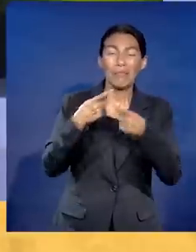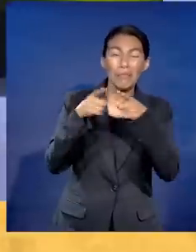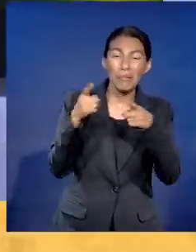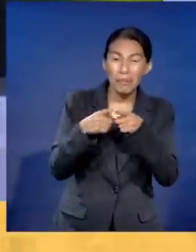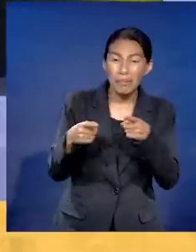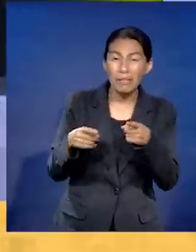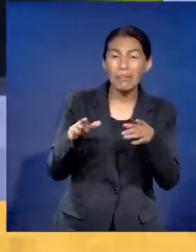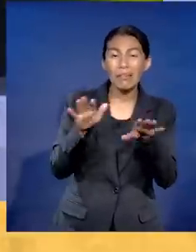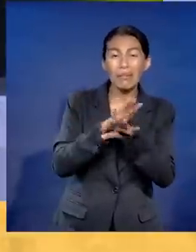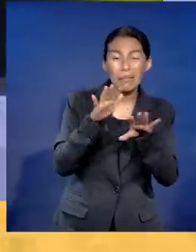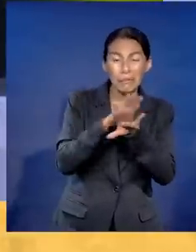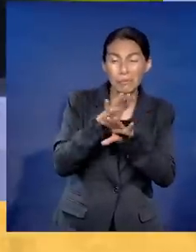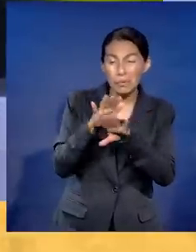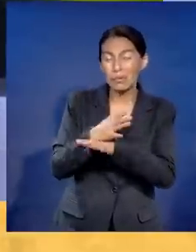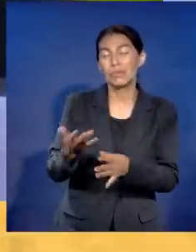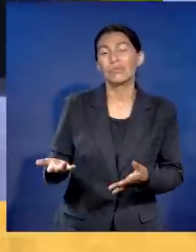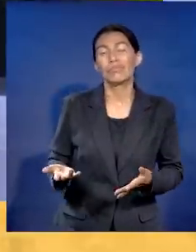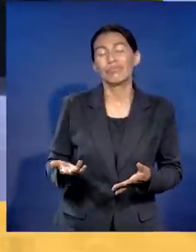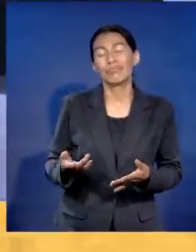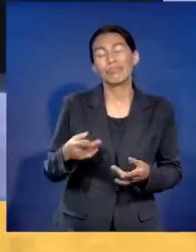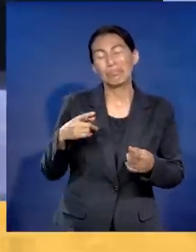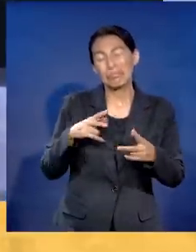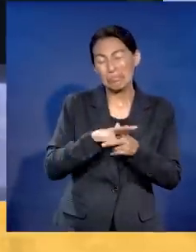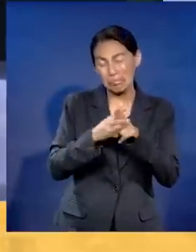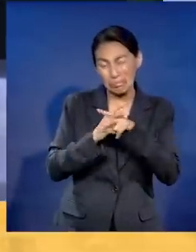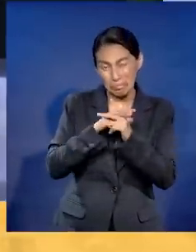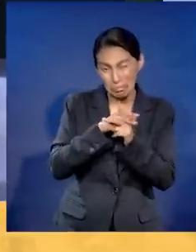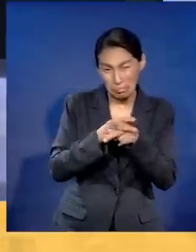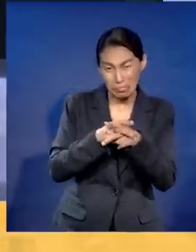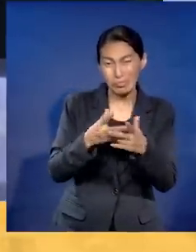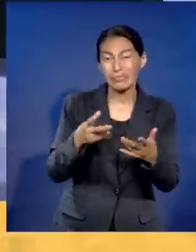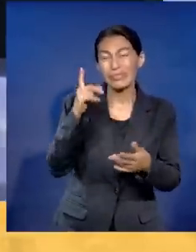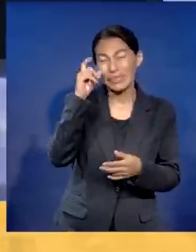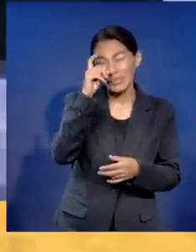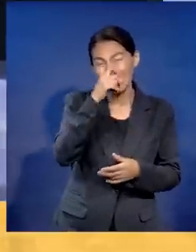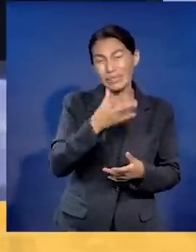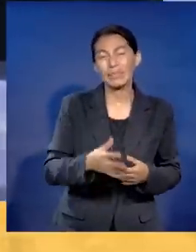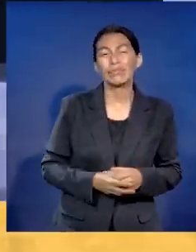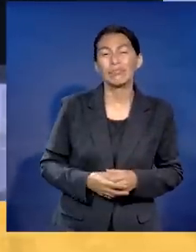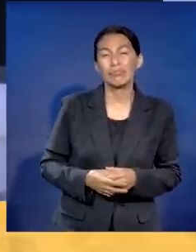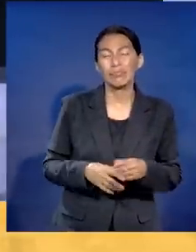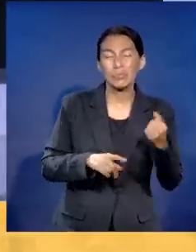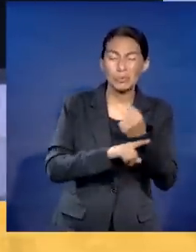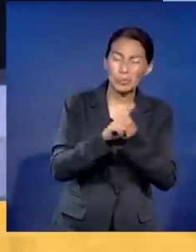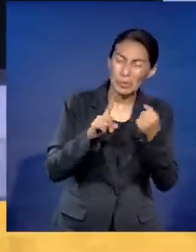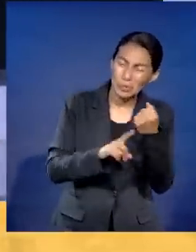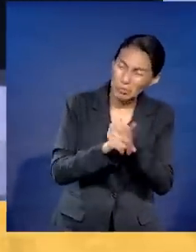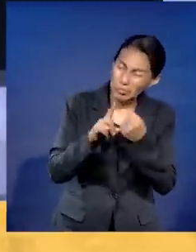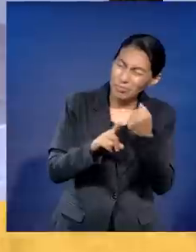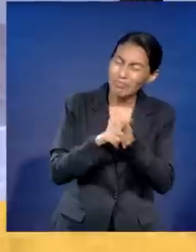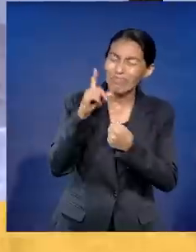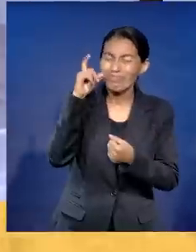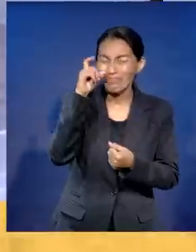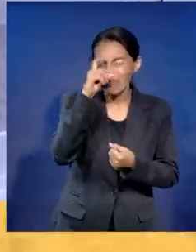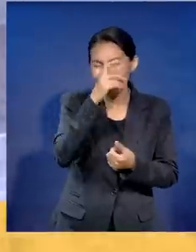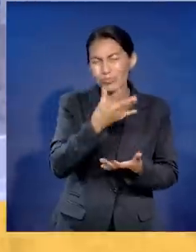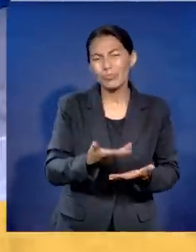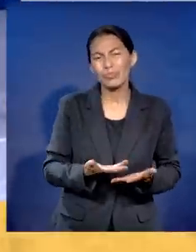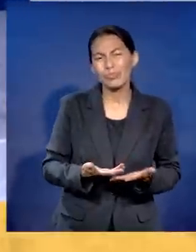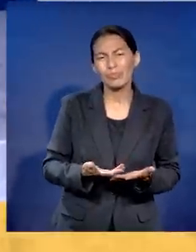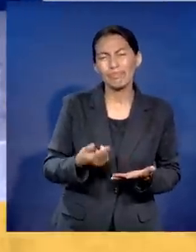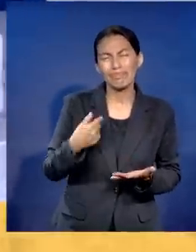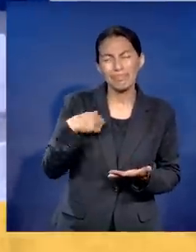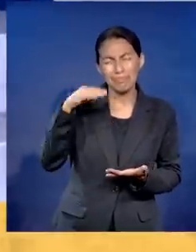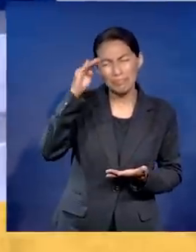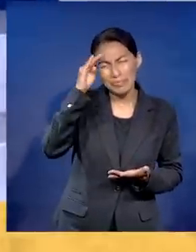es. Y hay unos pleitos enormes. Enormes. Y yo me preguntaba, ¿por